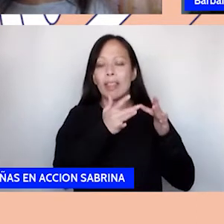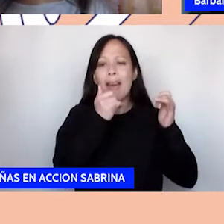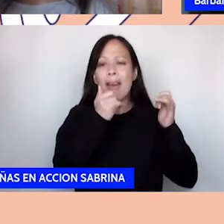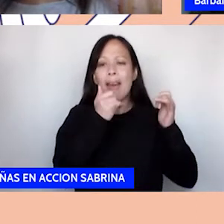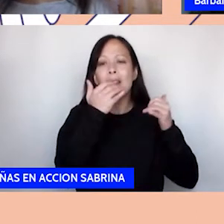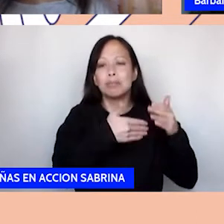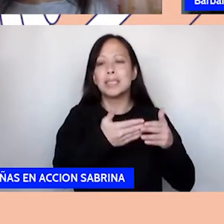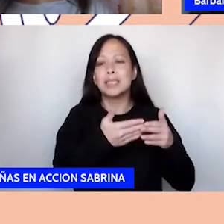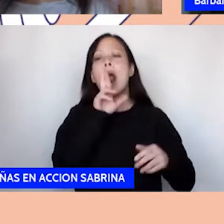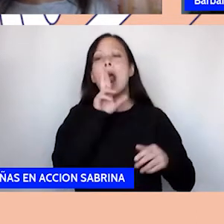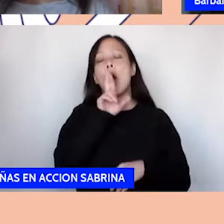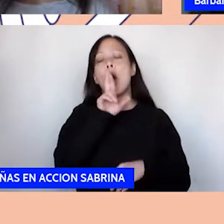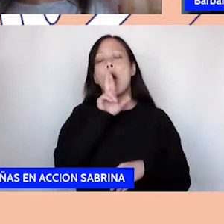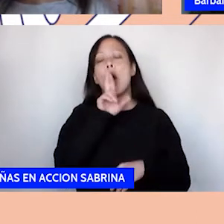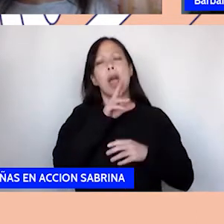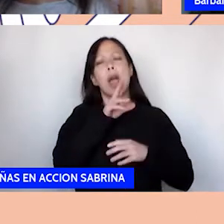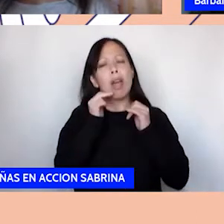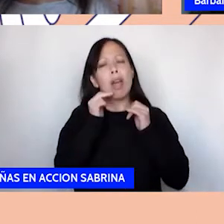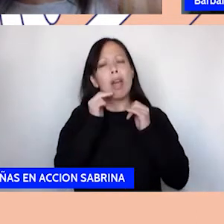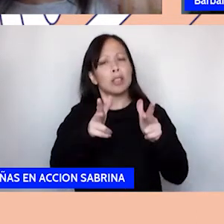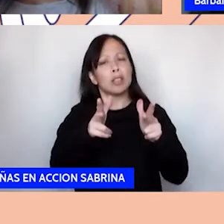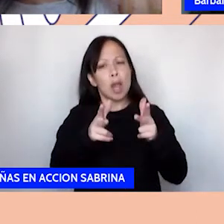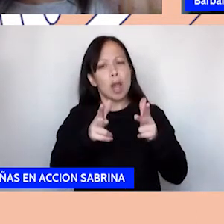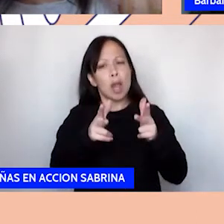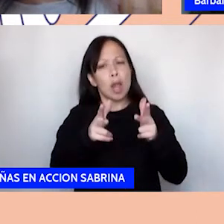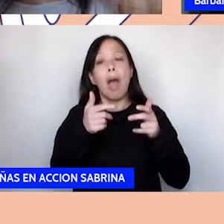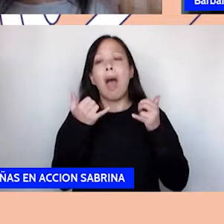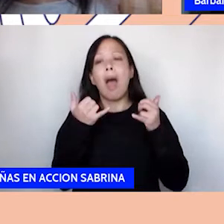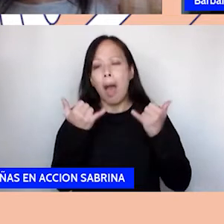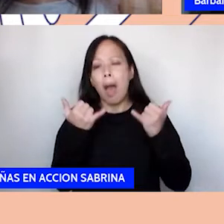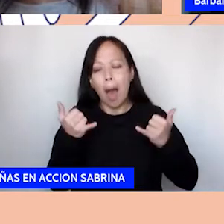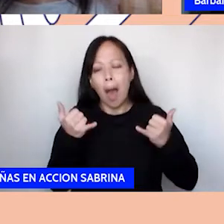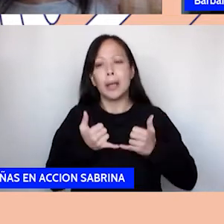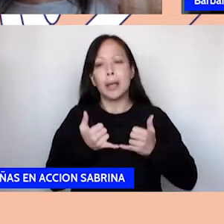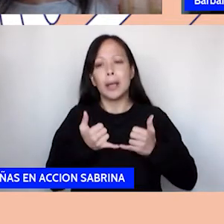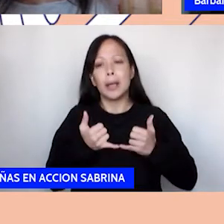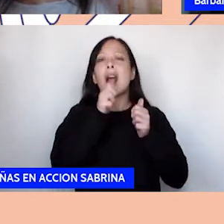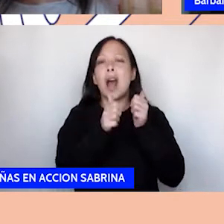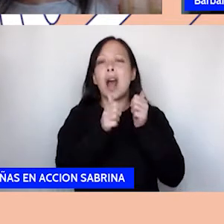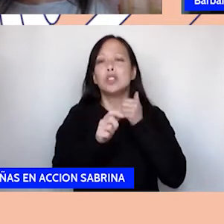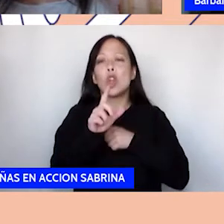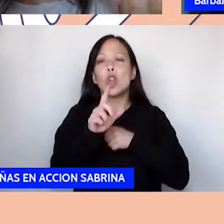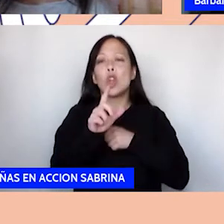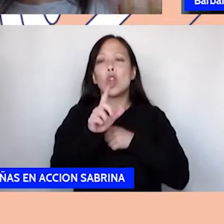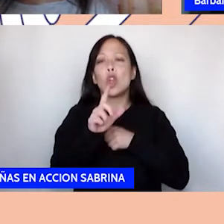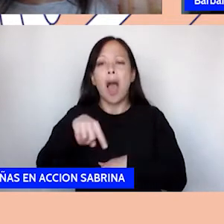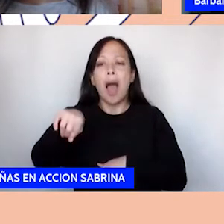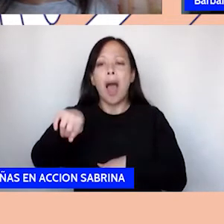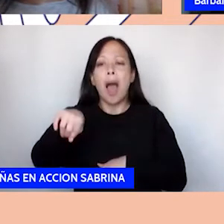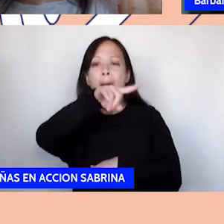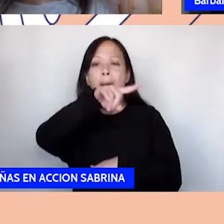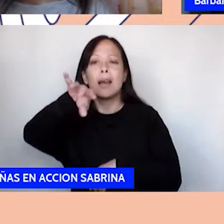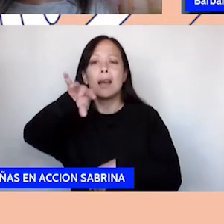la narrativa y sin ser escuchadas, y que hay miles de millones de mujeres aisladas y que no cuentan con las herramientas, ni los recursos, ni las